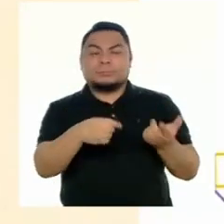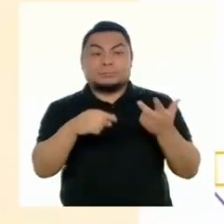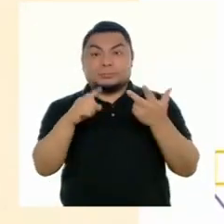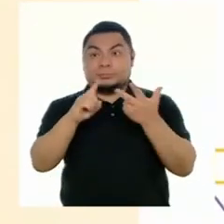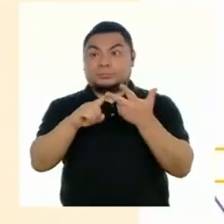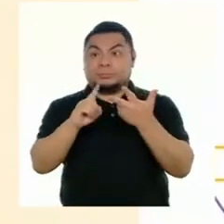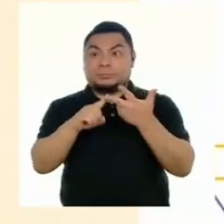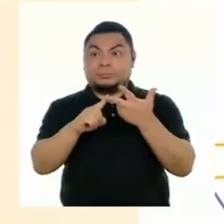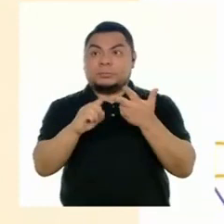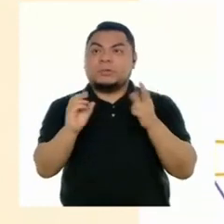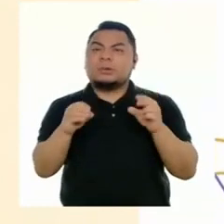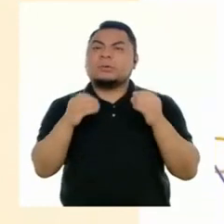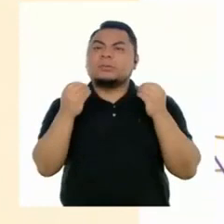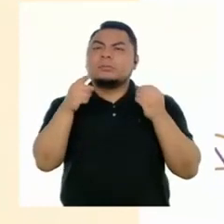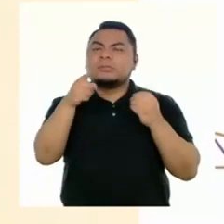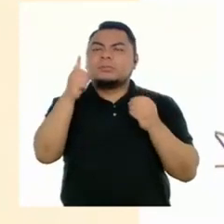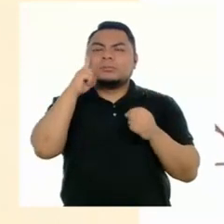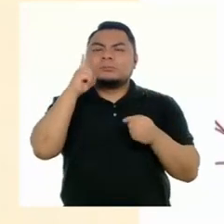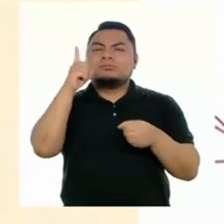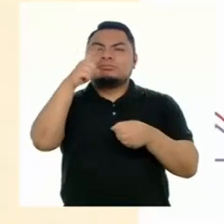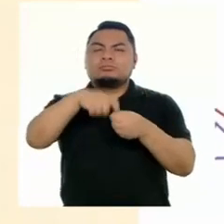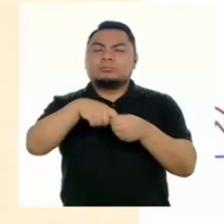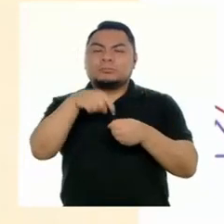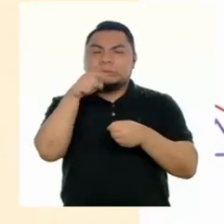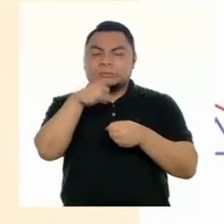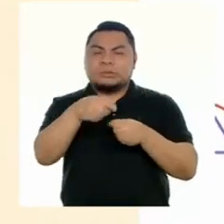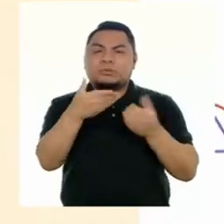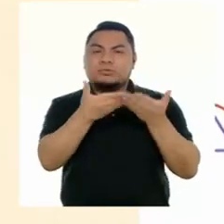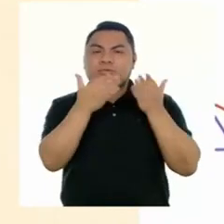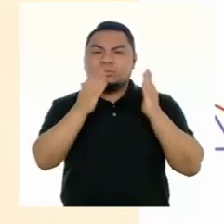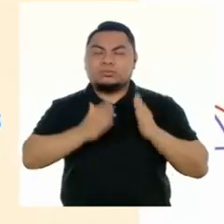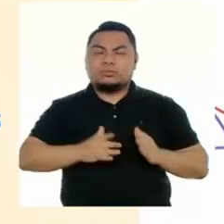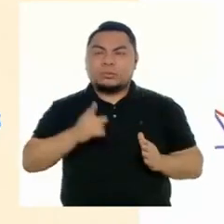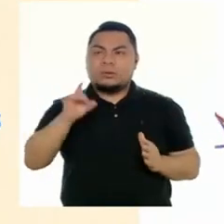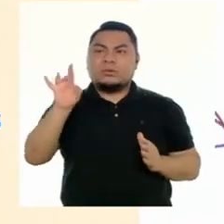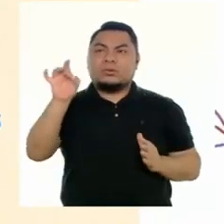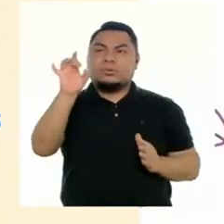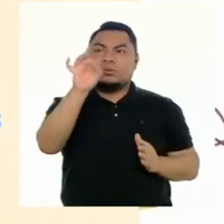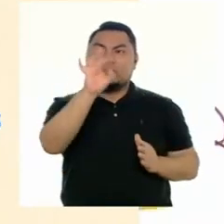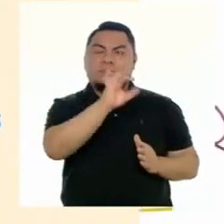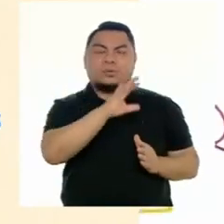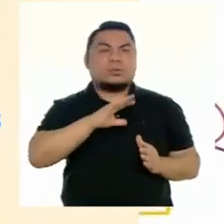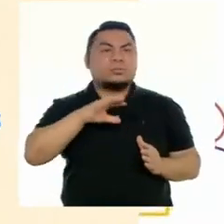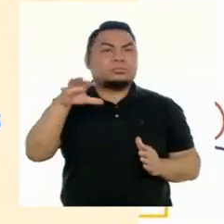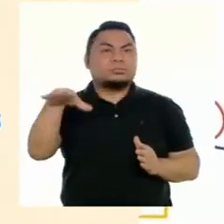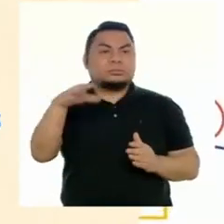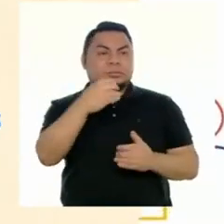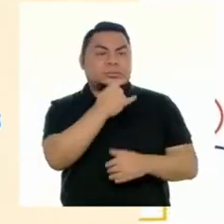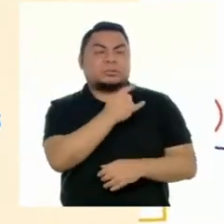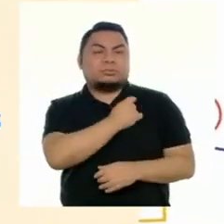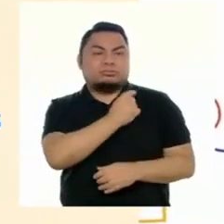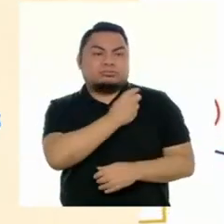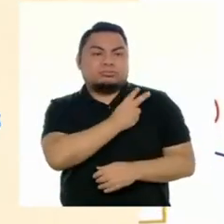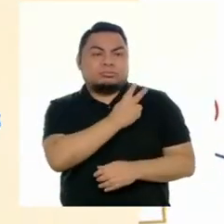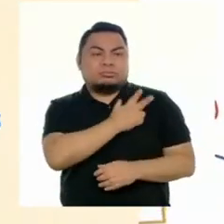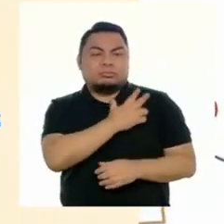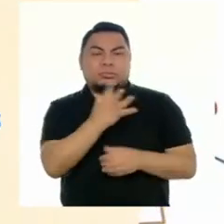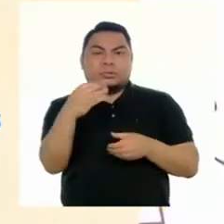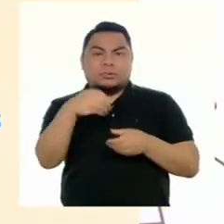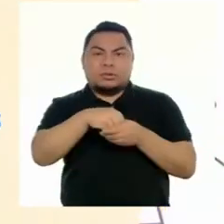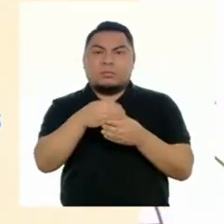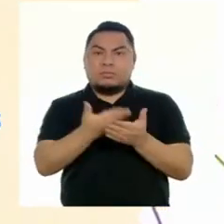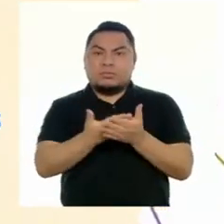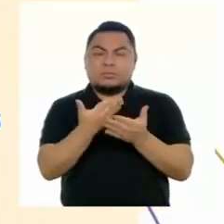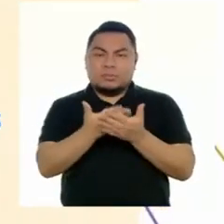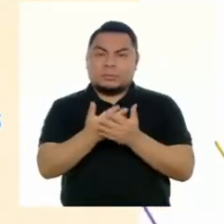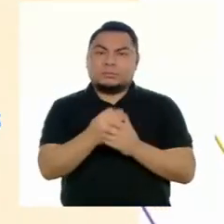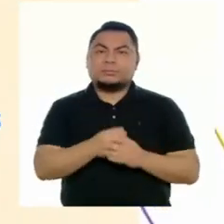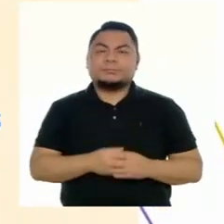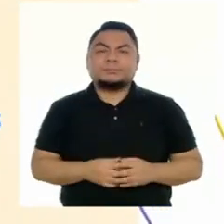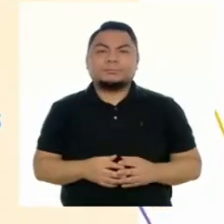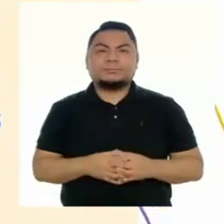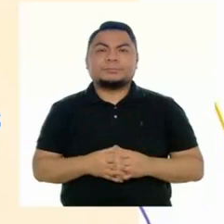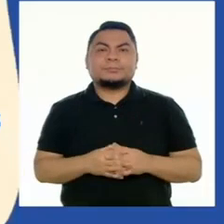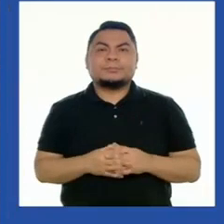3. ¿Cómo involucrarías a estudiantes de otros grados en esta propuesta?